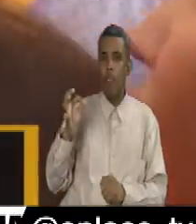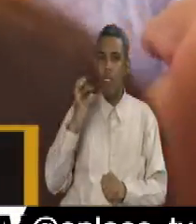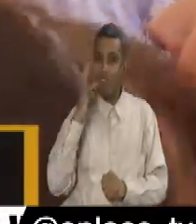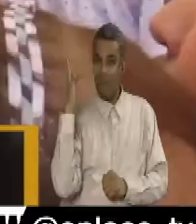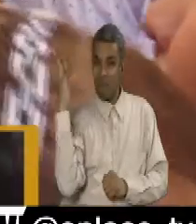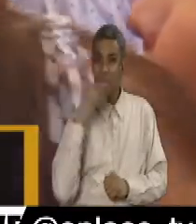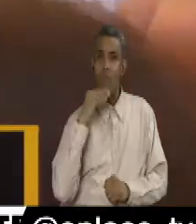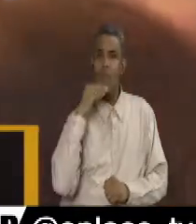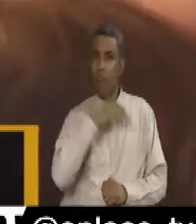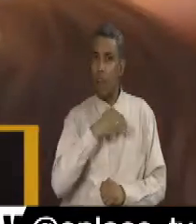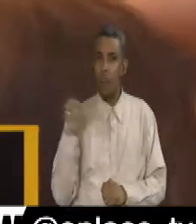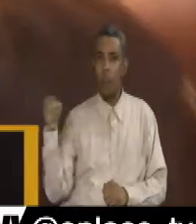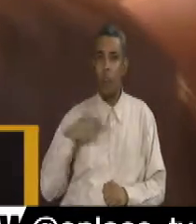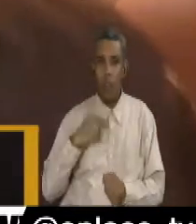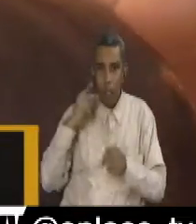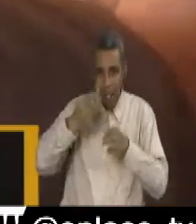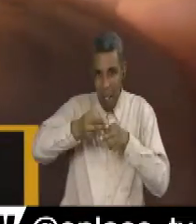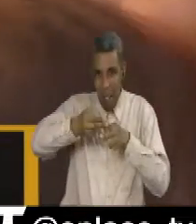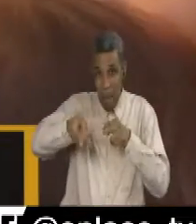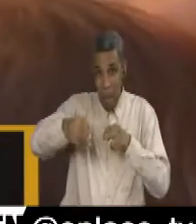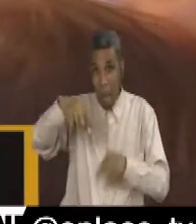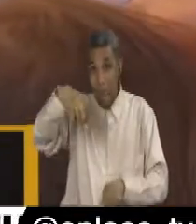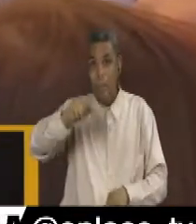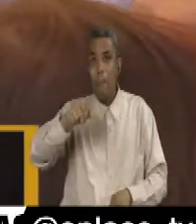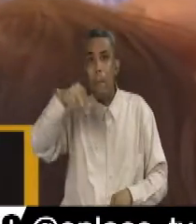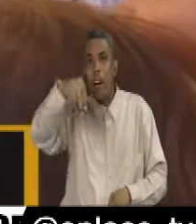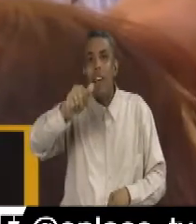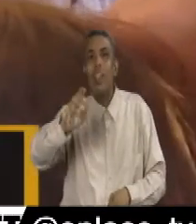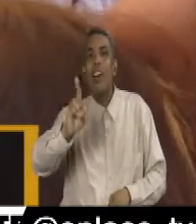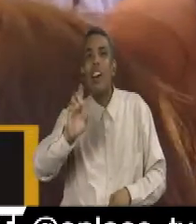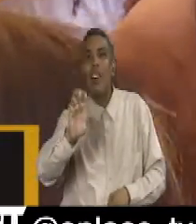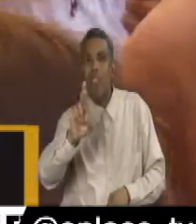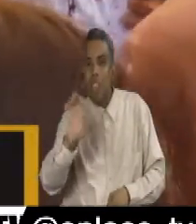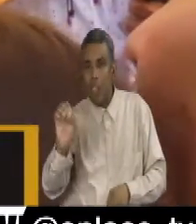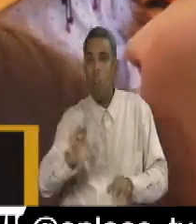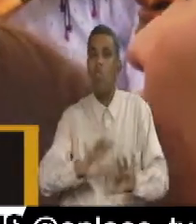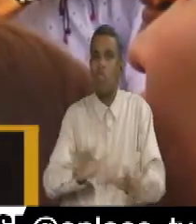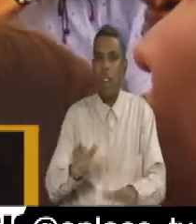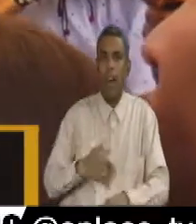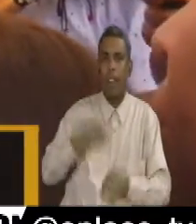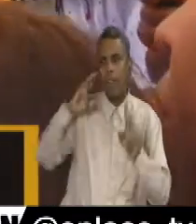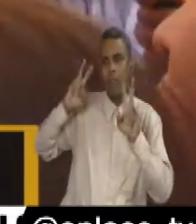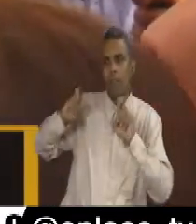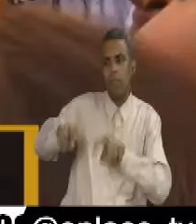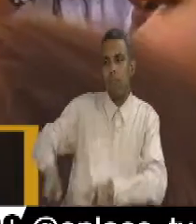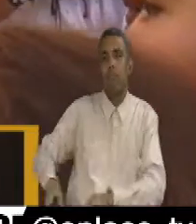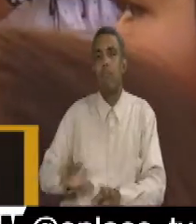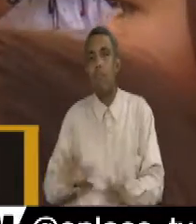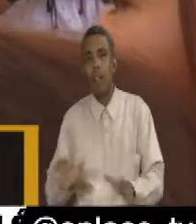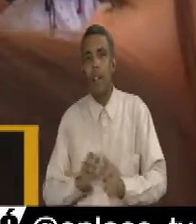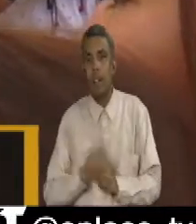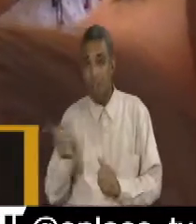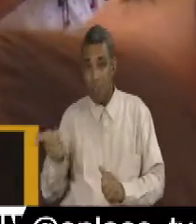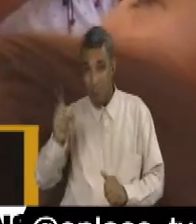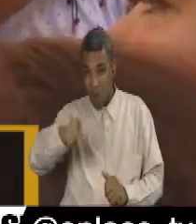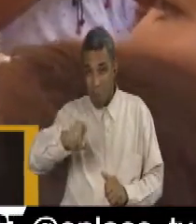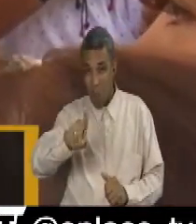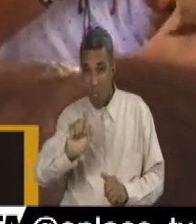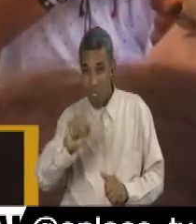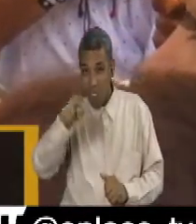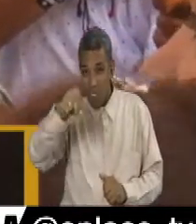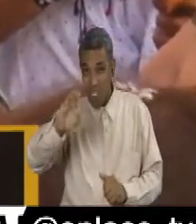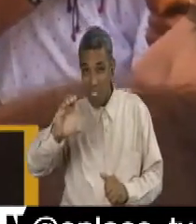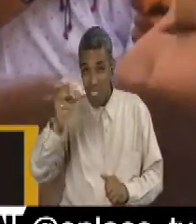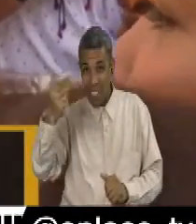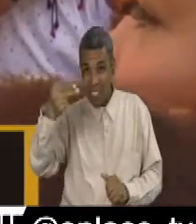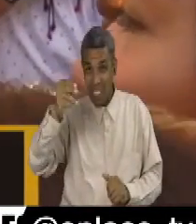testimonio, y también le abrieron un proceso al otro falso testigo, Fremio Sánchez. Eran las 2 únicas pruebas, entre comillas.